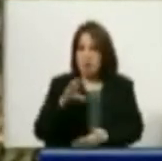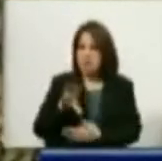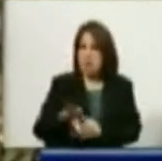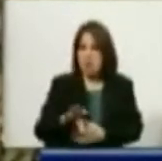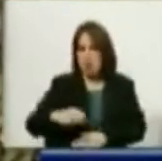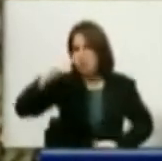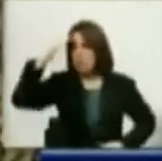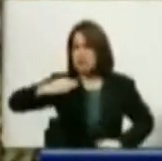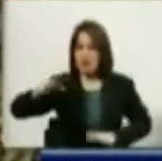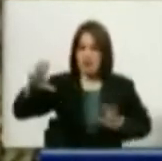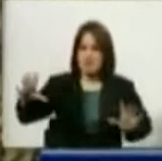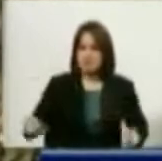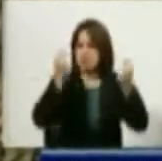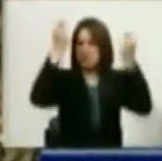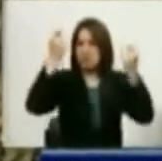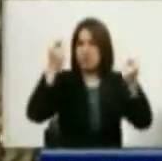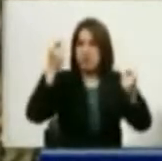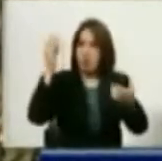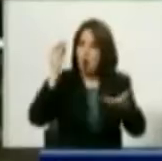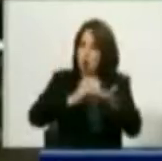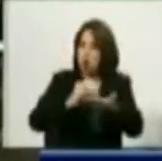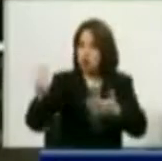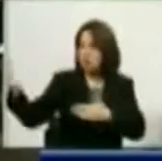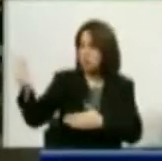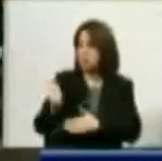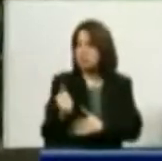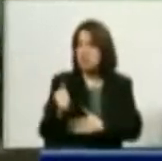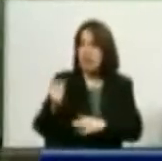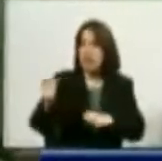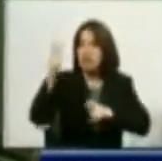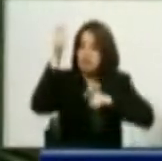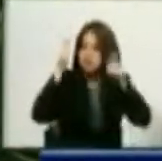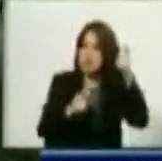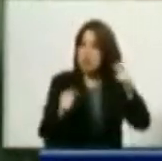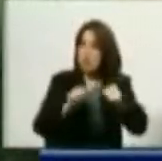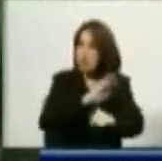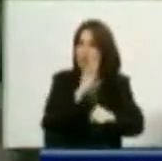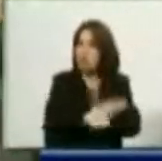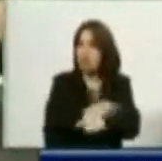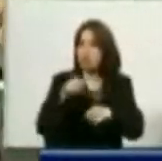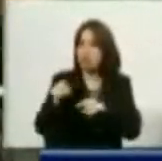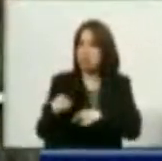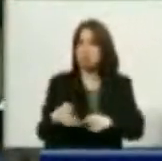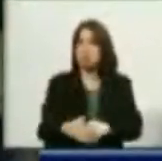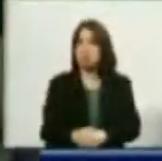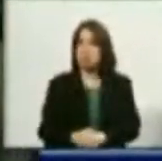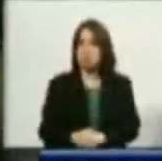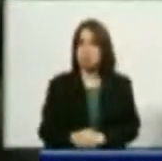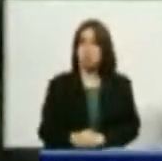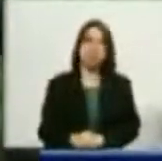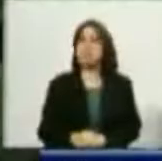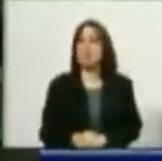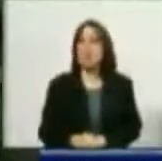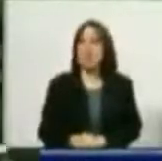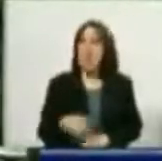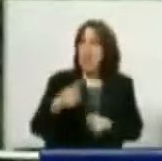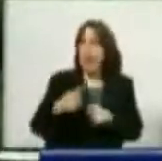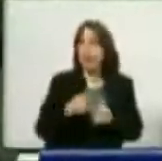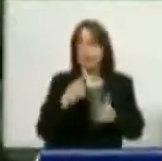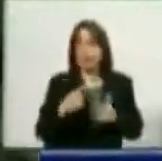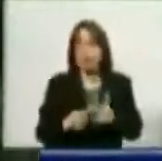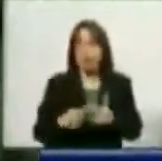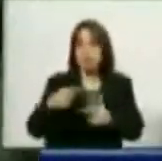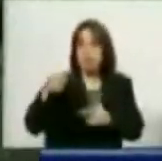Armada salió junto al pueblo a devolver al comandante Hugo Chávez eso no lo perdonan los gringos